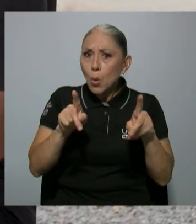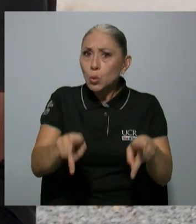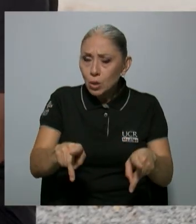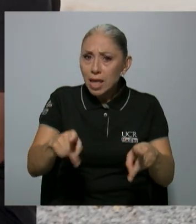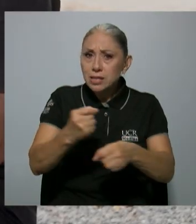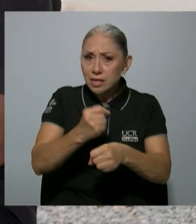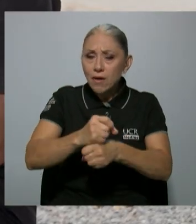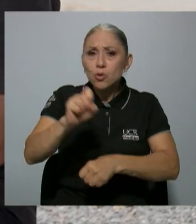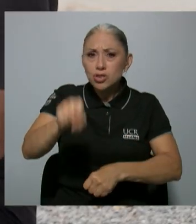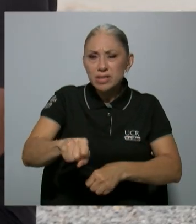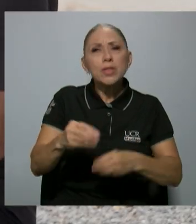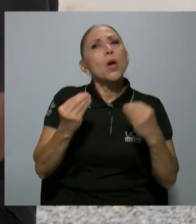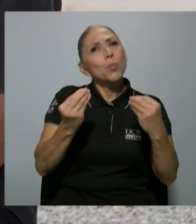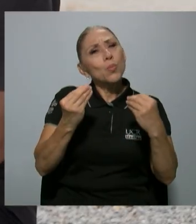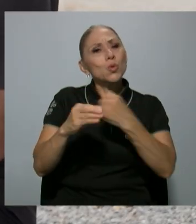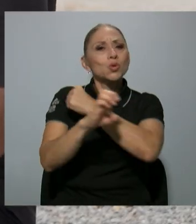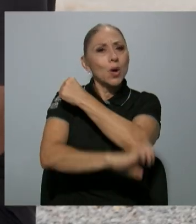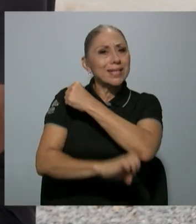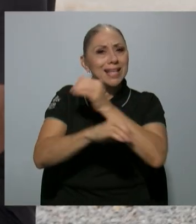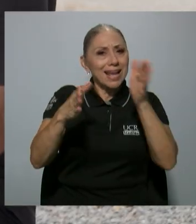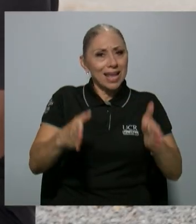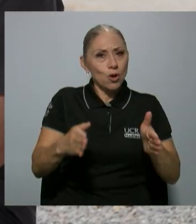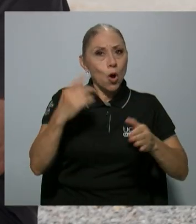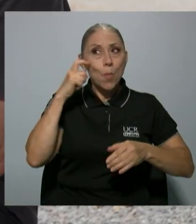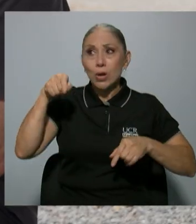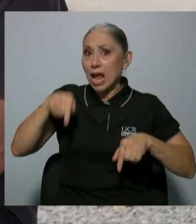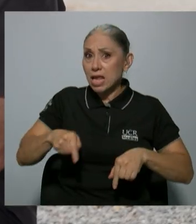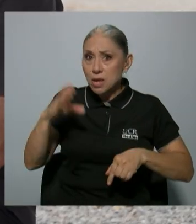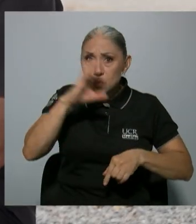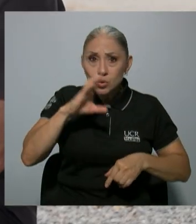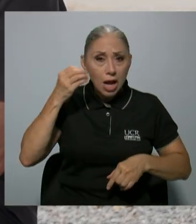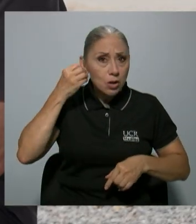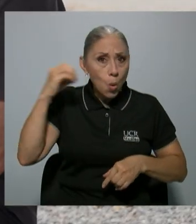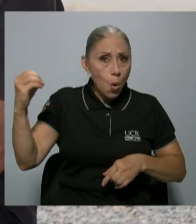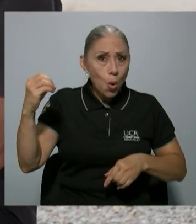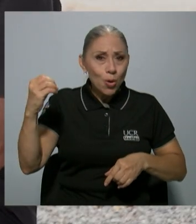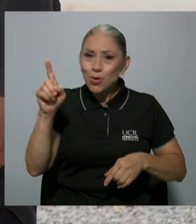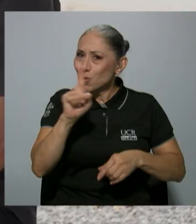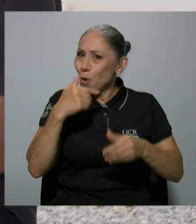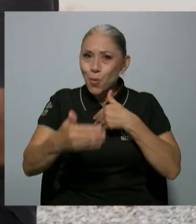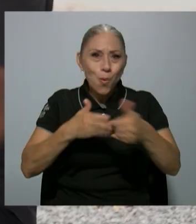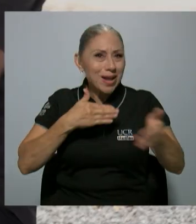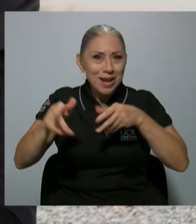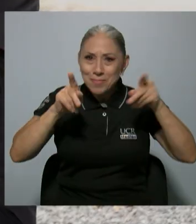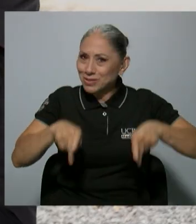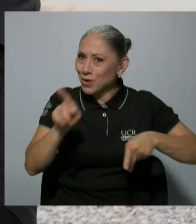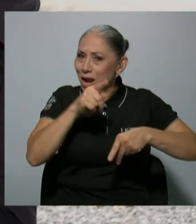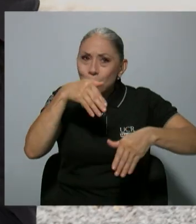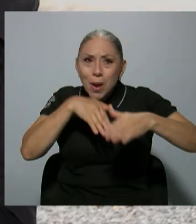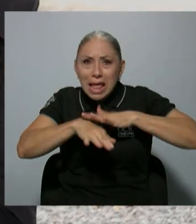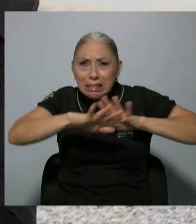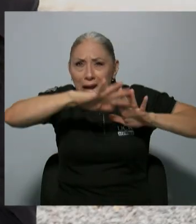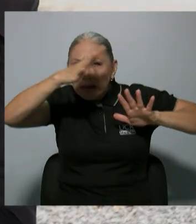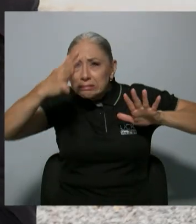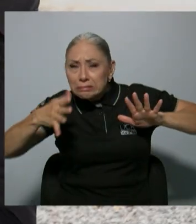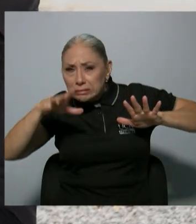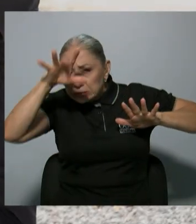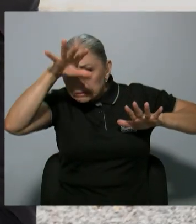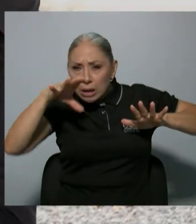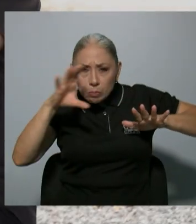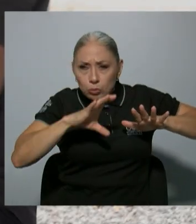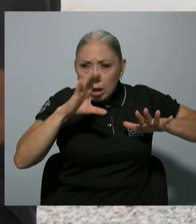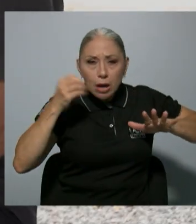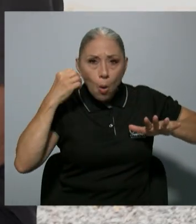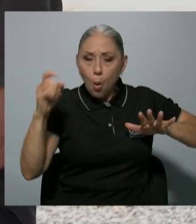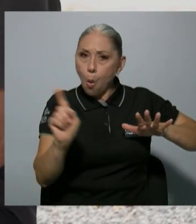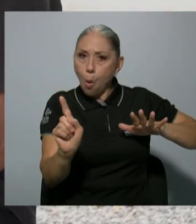Hay muchos extranjeros, sí, porque aquí la minería no es cualquier persona que se mete a un túnel a extraer el material. Pero yo pienso